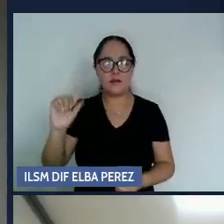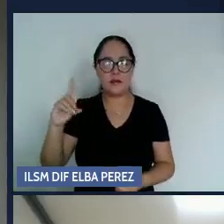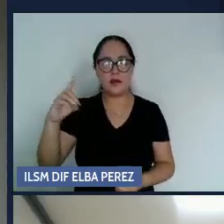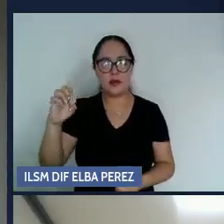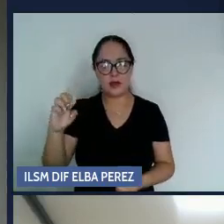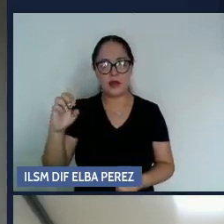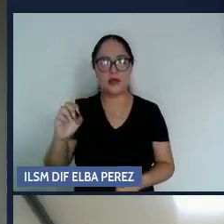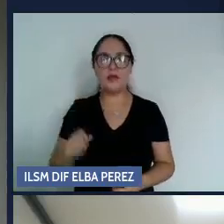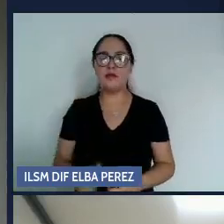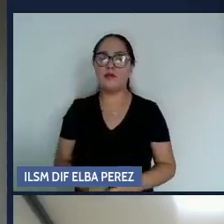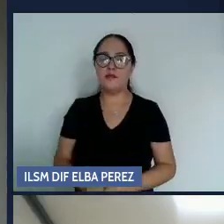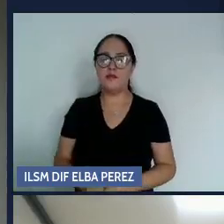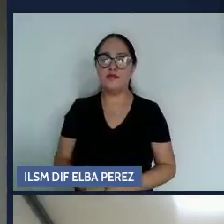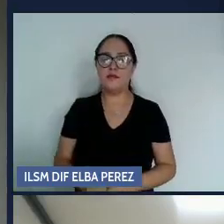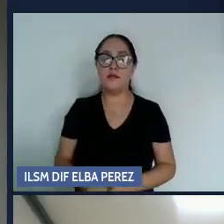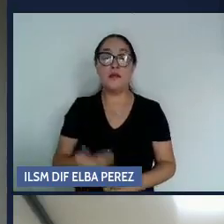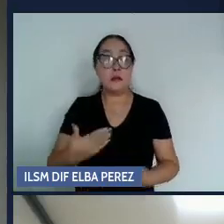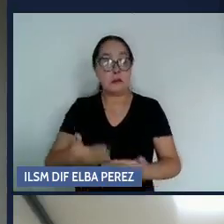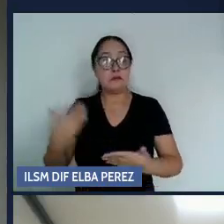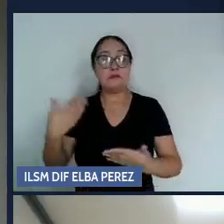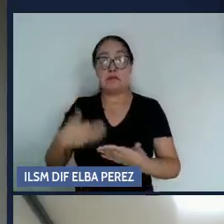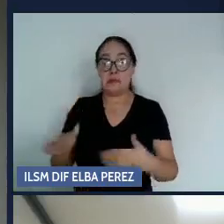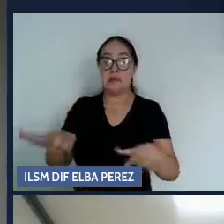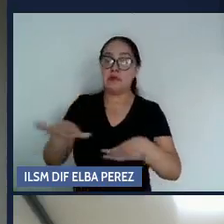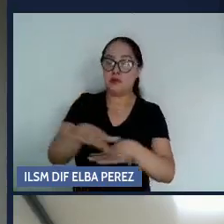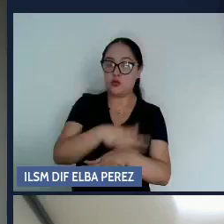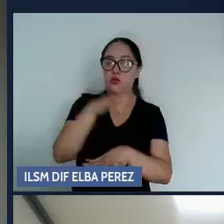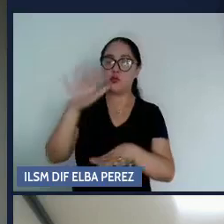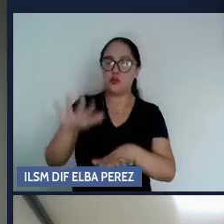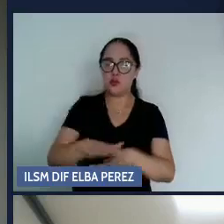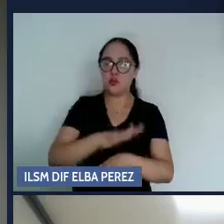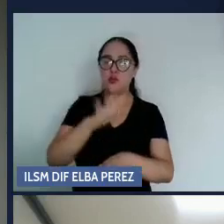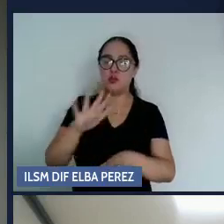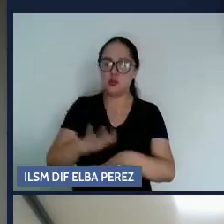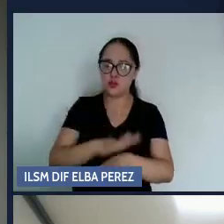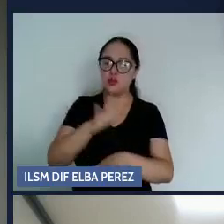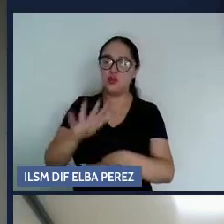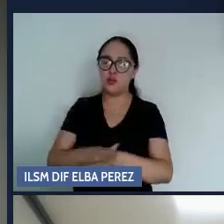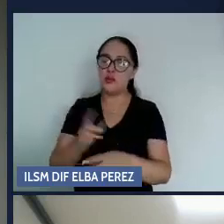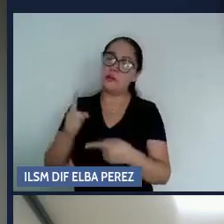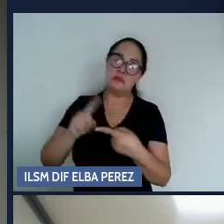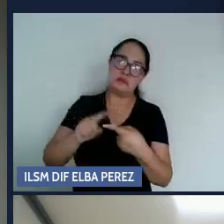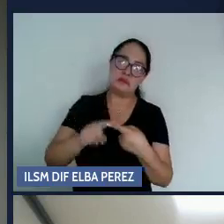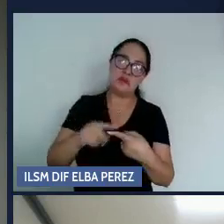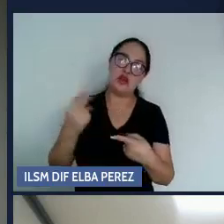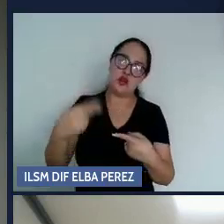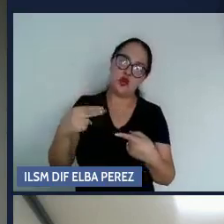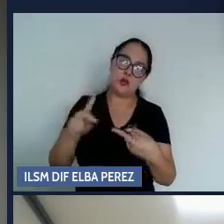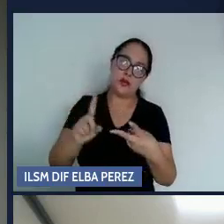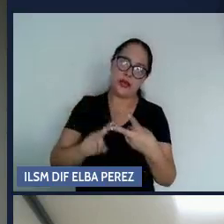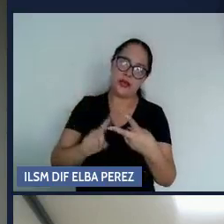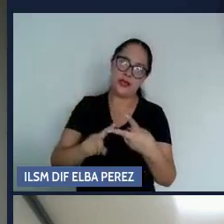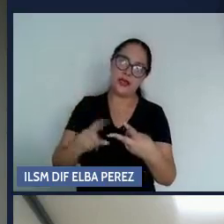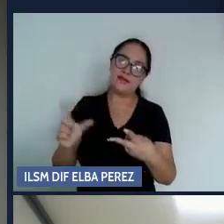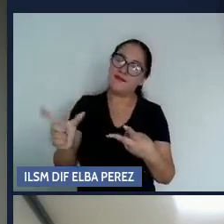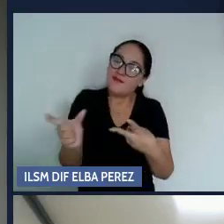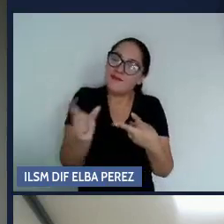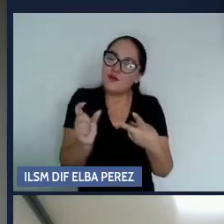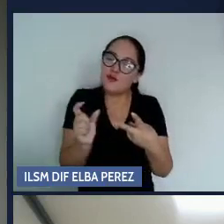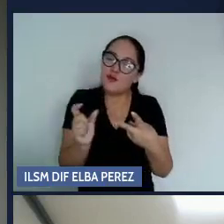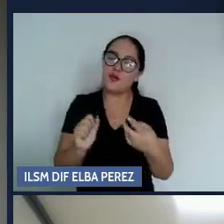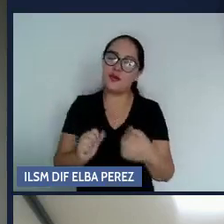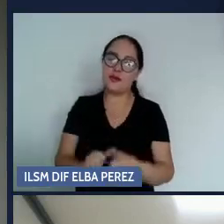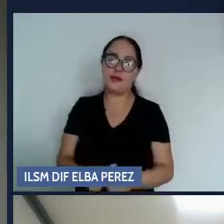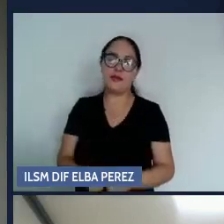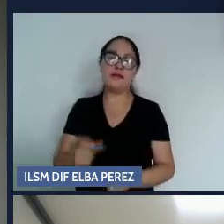hemos tenido algunos cambios, entre ellos tanto el nombre como el acrónimo. La Fiscalía Especializada en